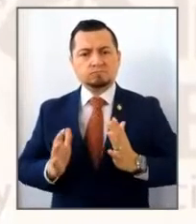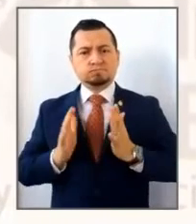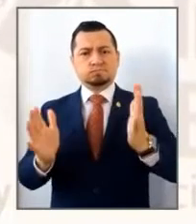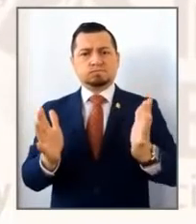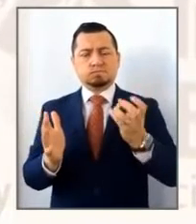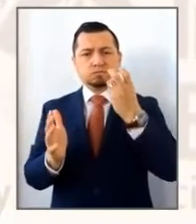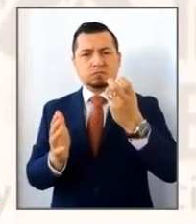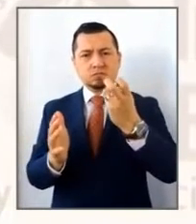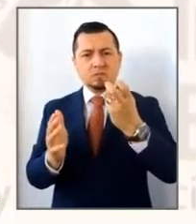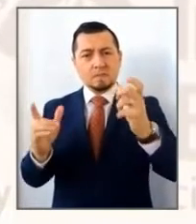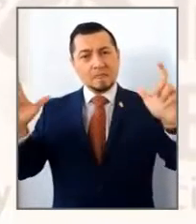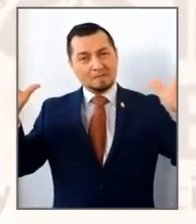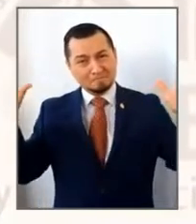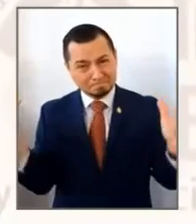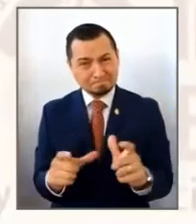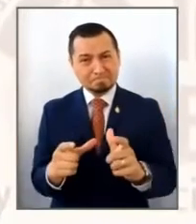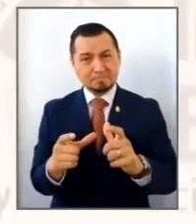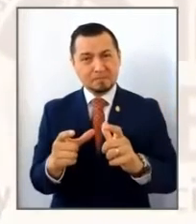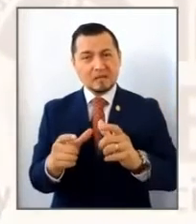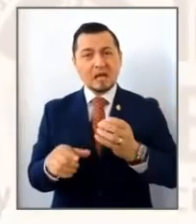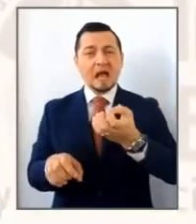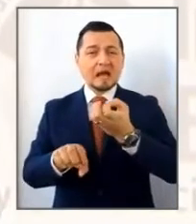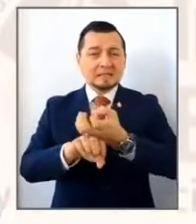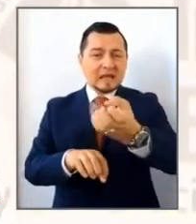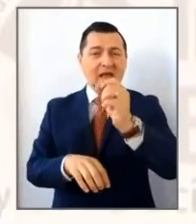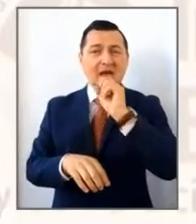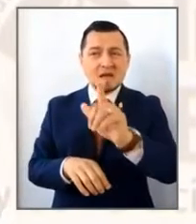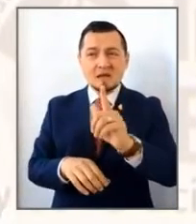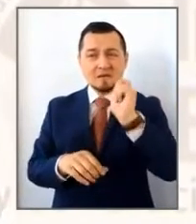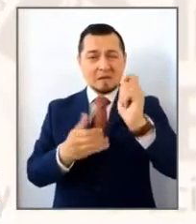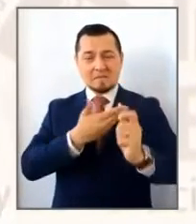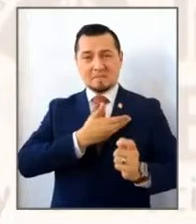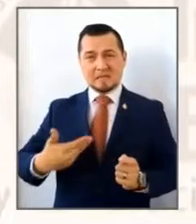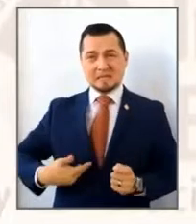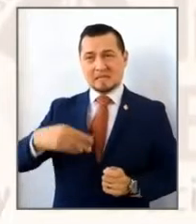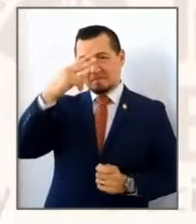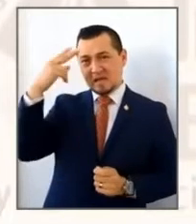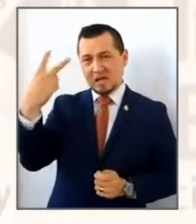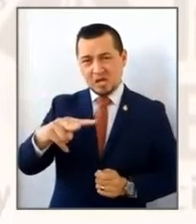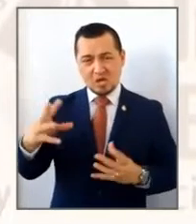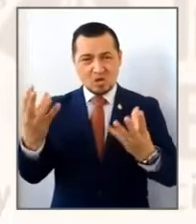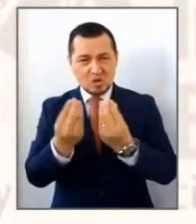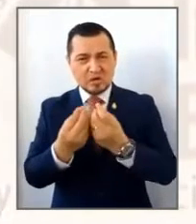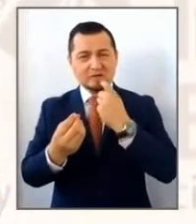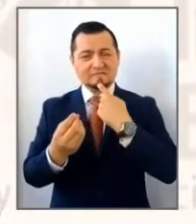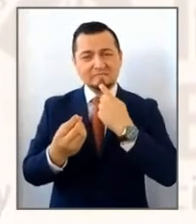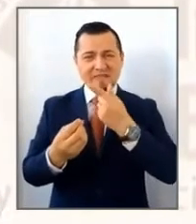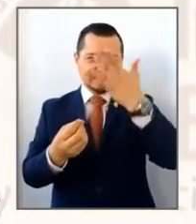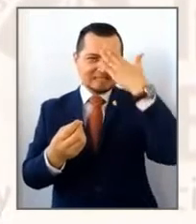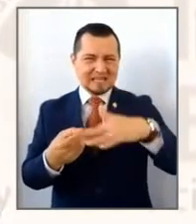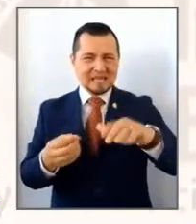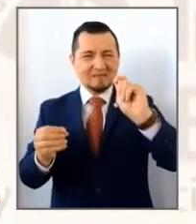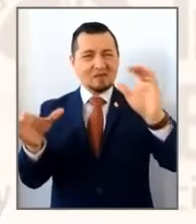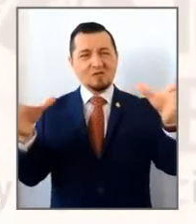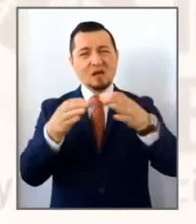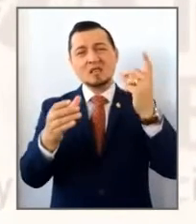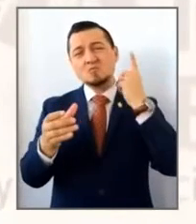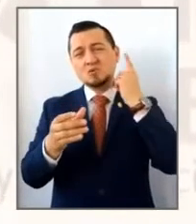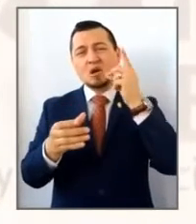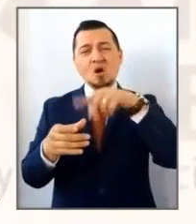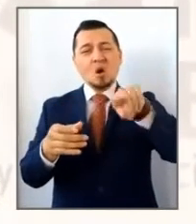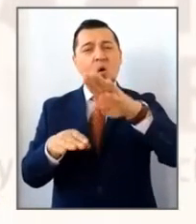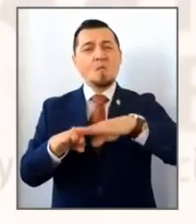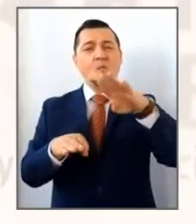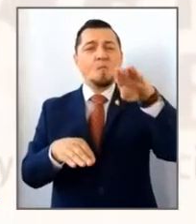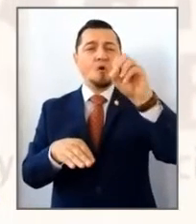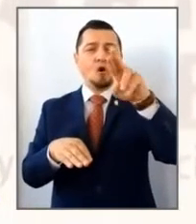El recorte al presupuesto de Jalisco que pretende el presidente de México y el partido mayoritario en la Cámara de Diputados sería